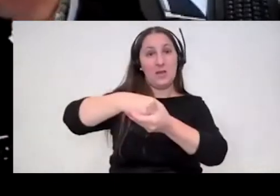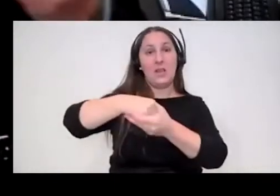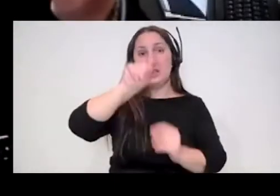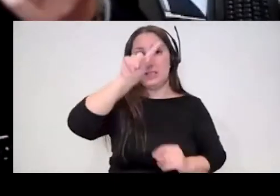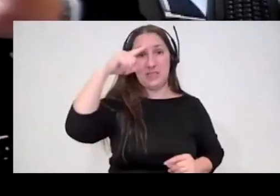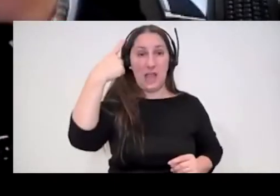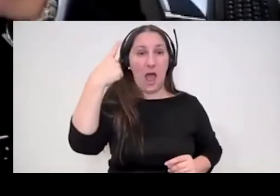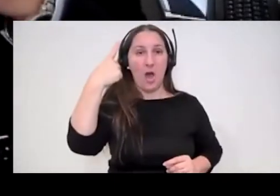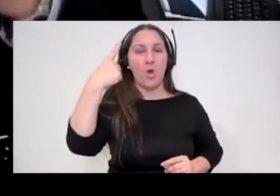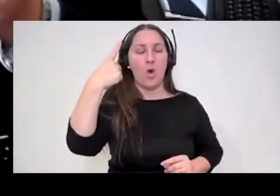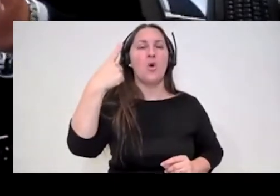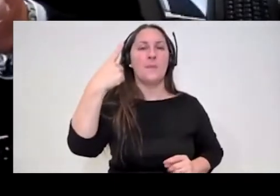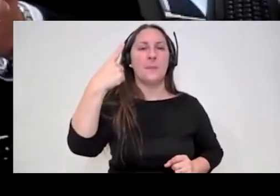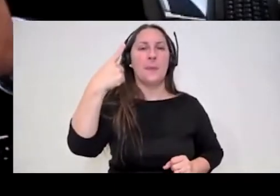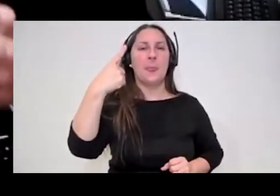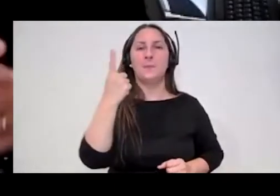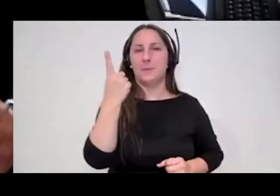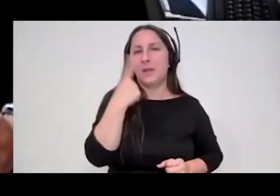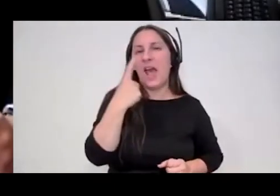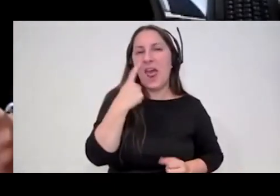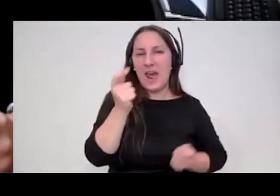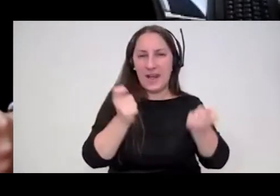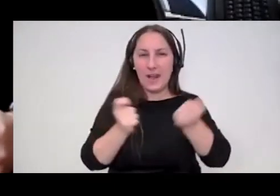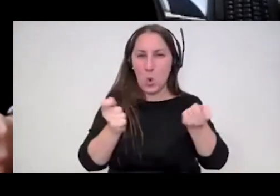como aquel que le regula esto?